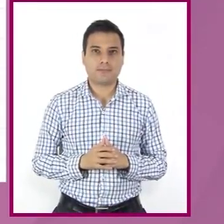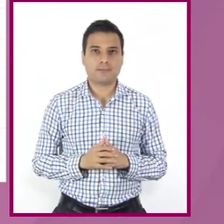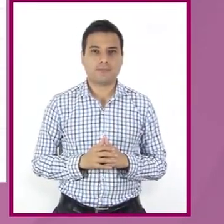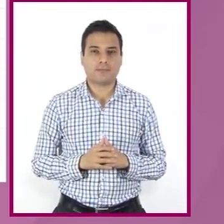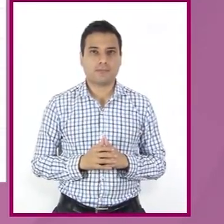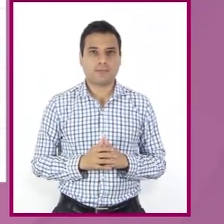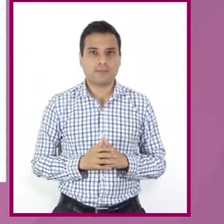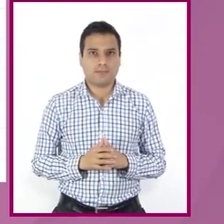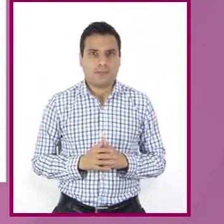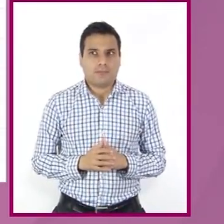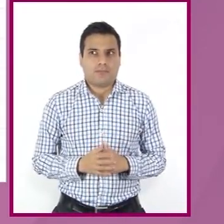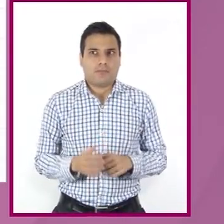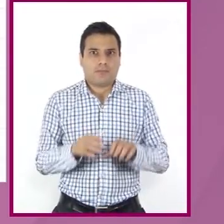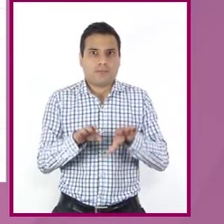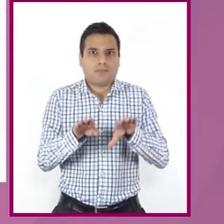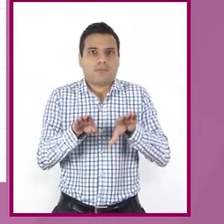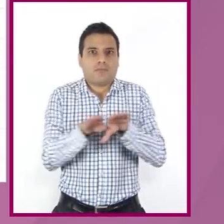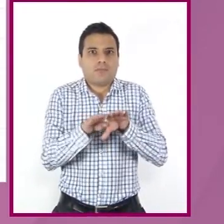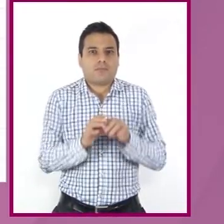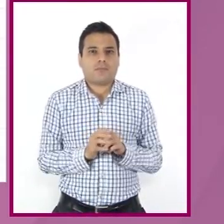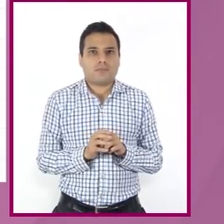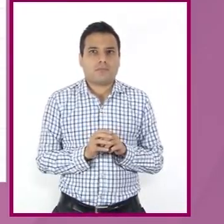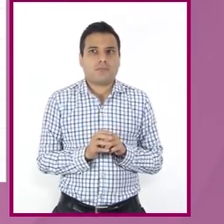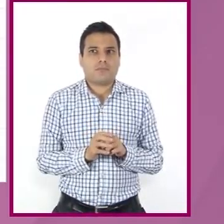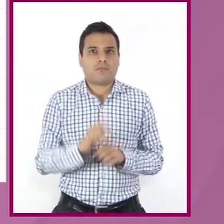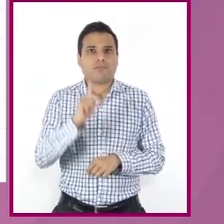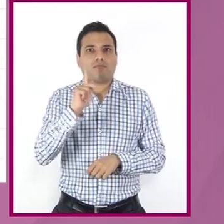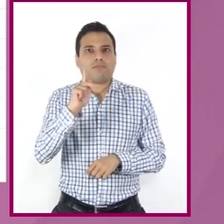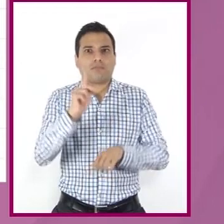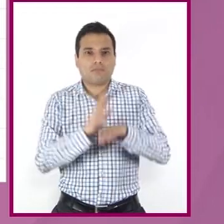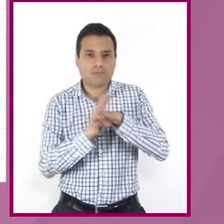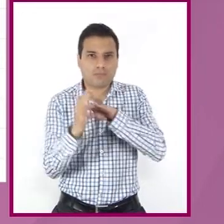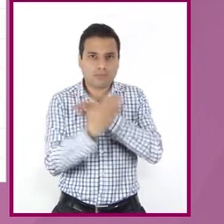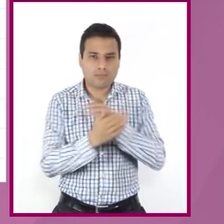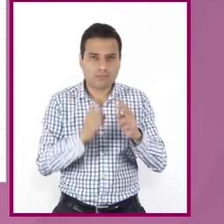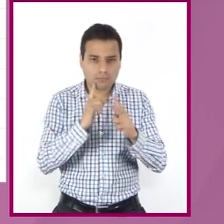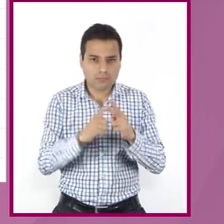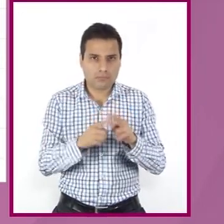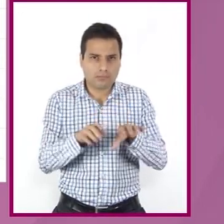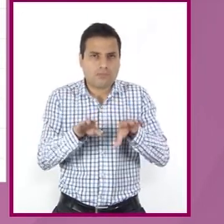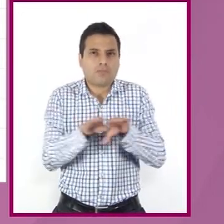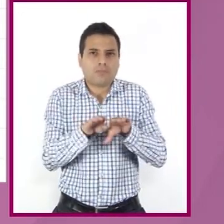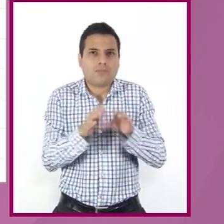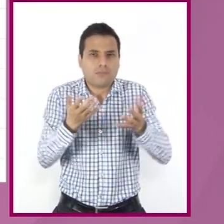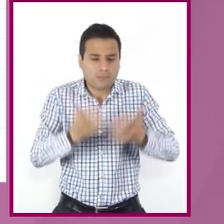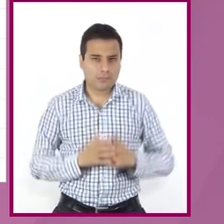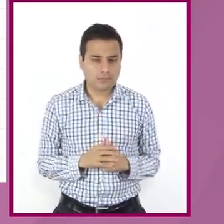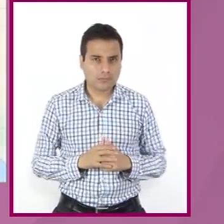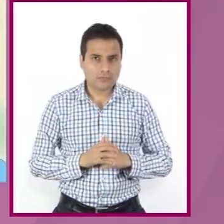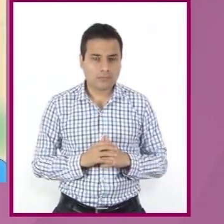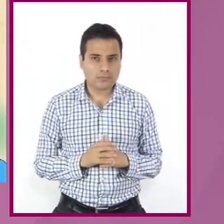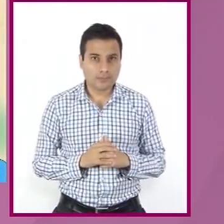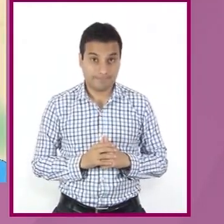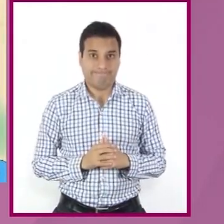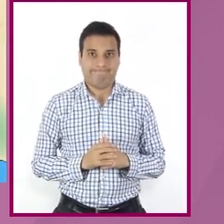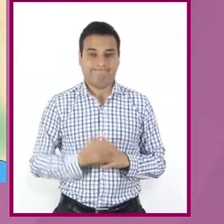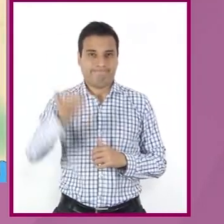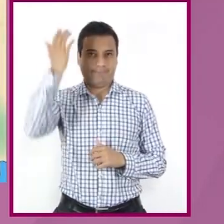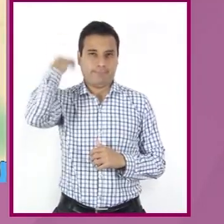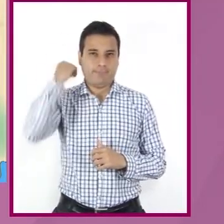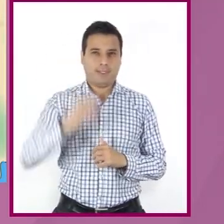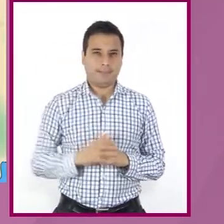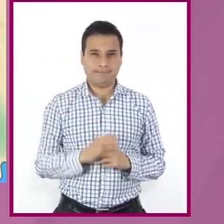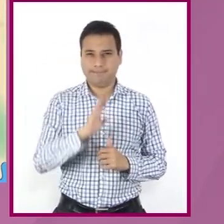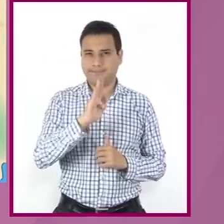¿Y cómo medían el perímetro de la tierra que poseían o de los campos que cultivaban? Los babilonios vivieron